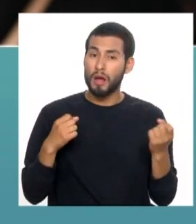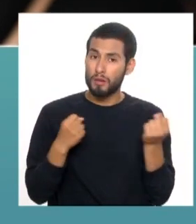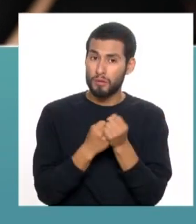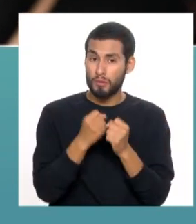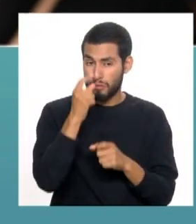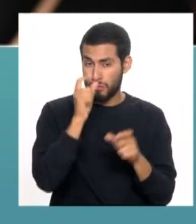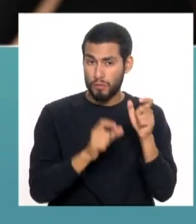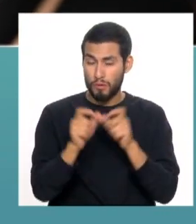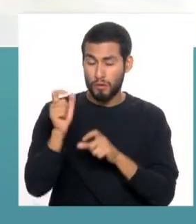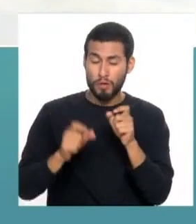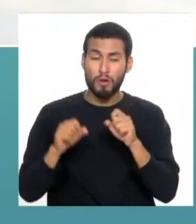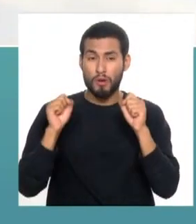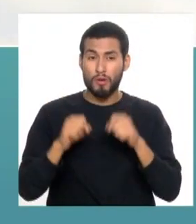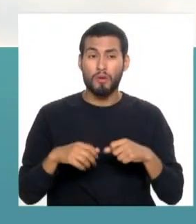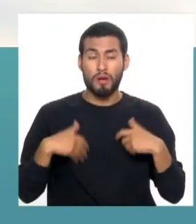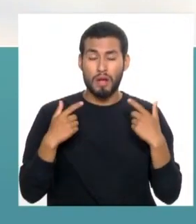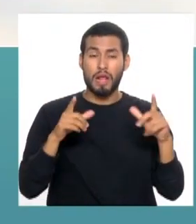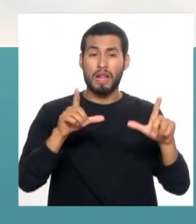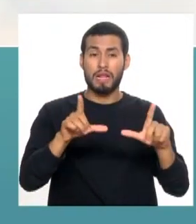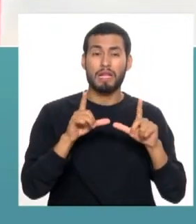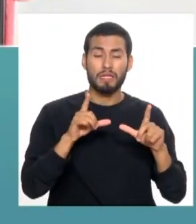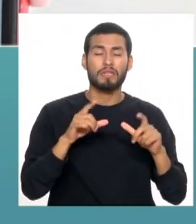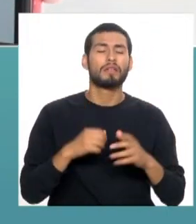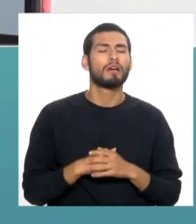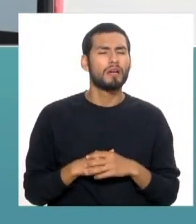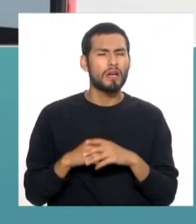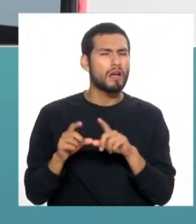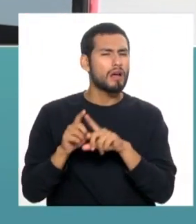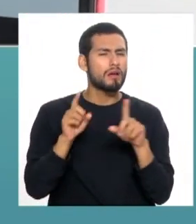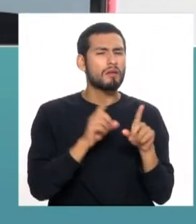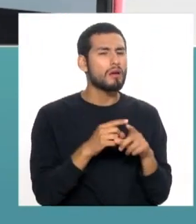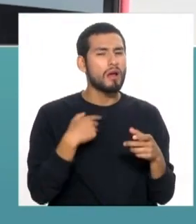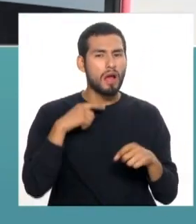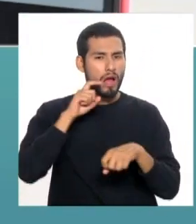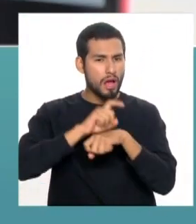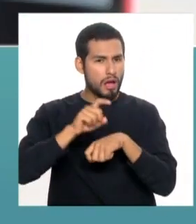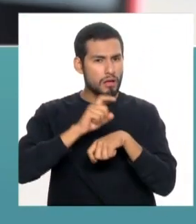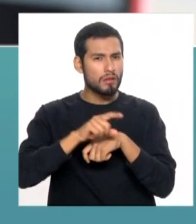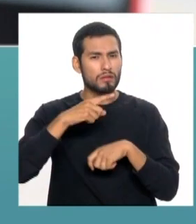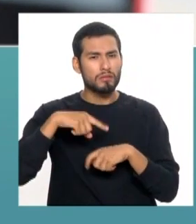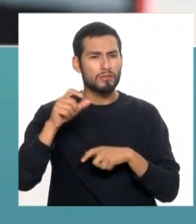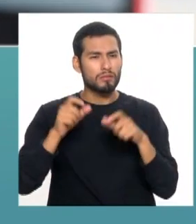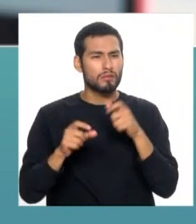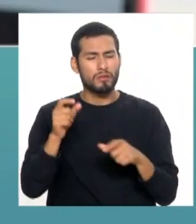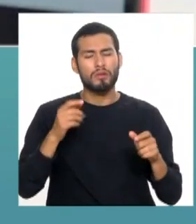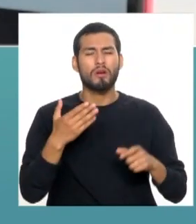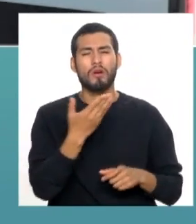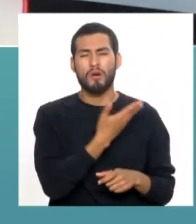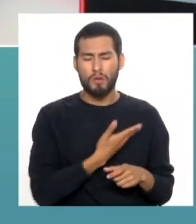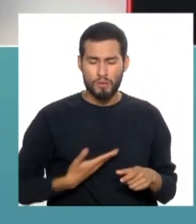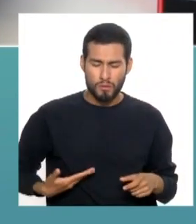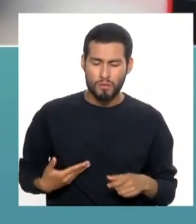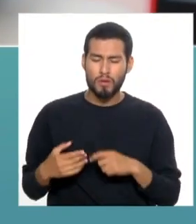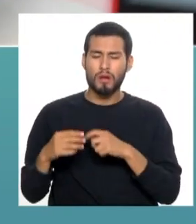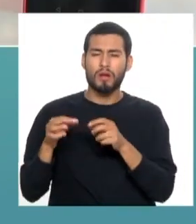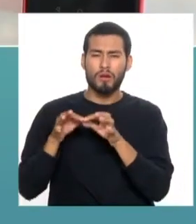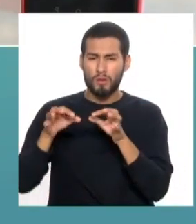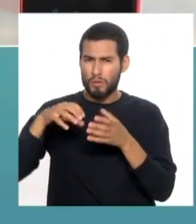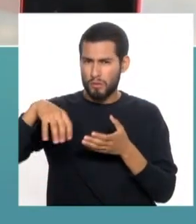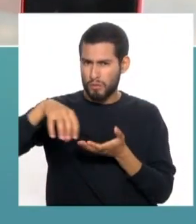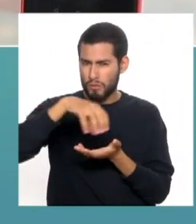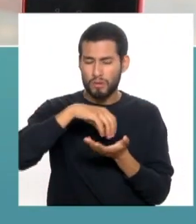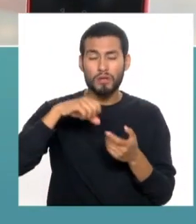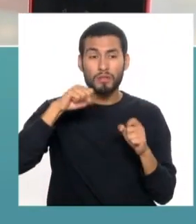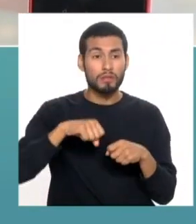la población para que obtenga esta licencia y a la vez también hemos estado capacitando al personal de los gobiernos regionales para que cuando alguna